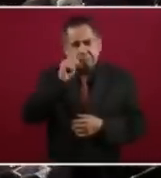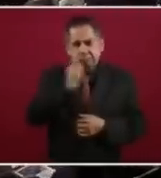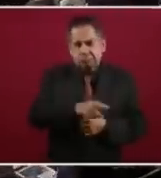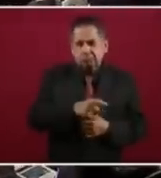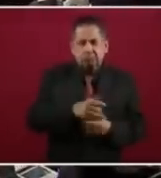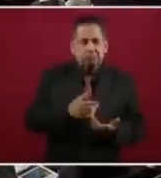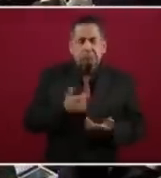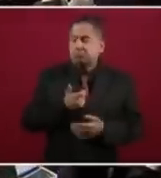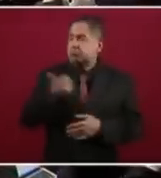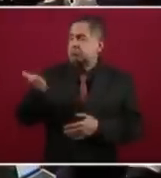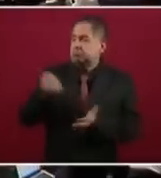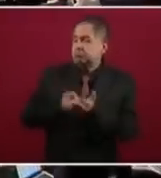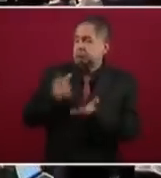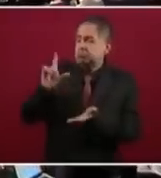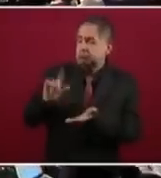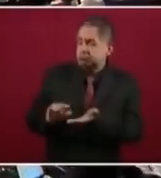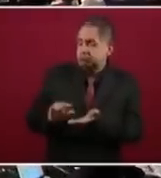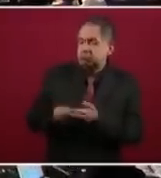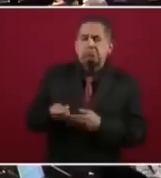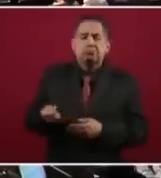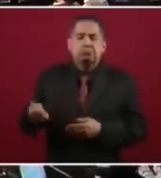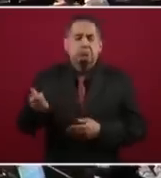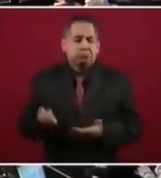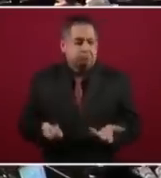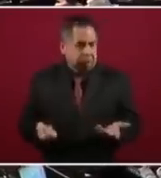pague muy poco o no pague.